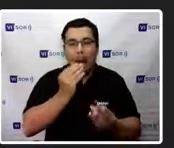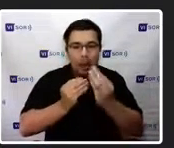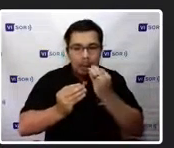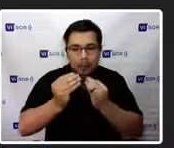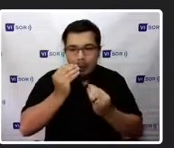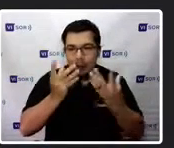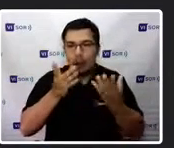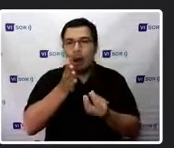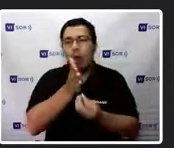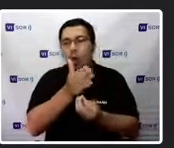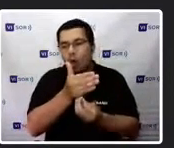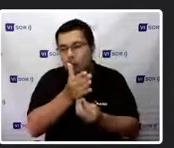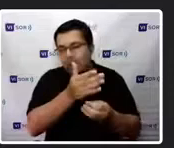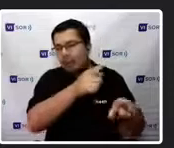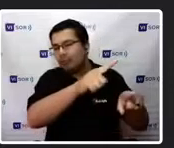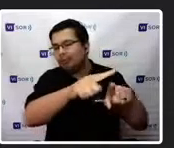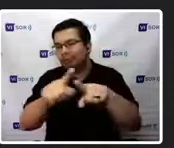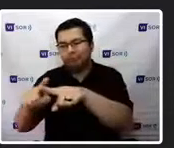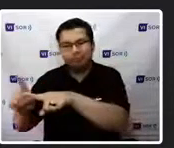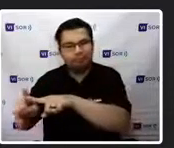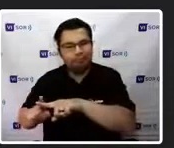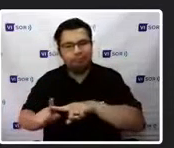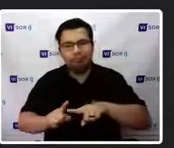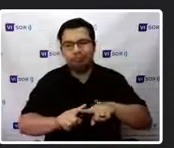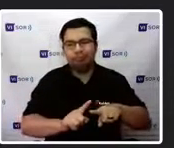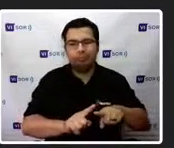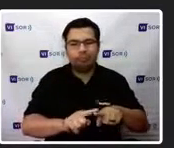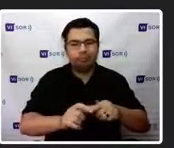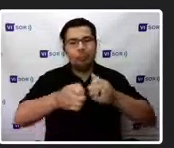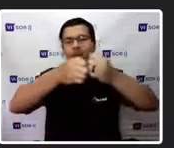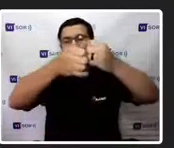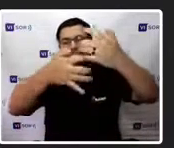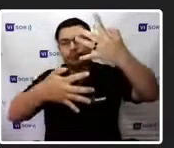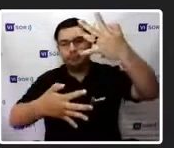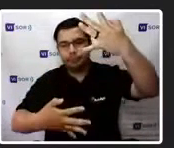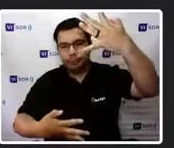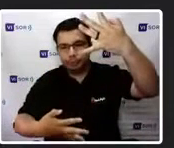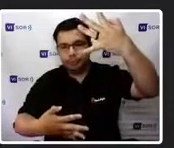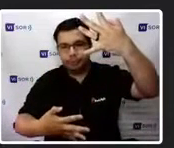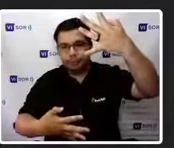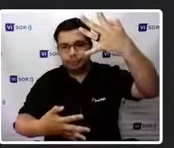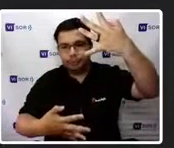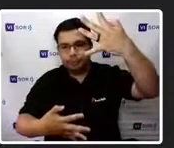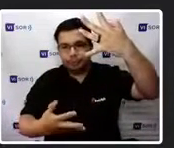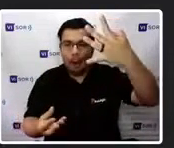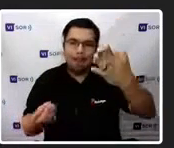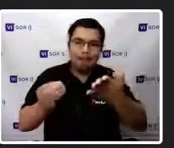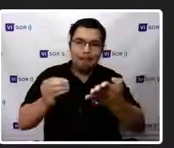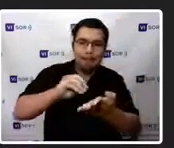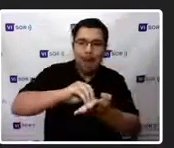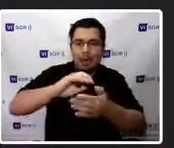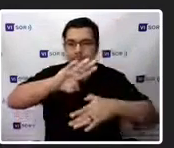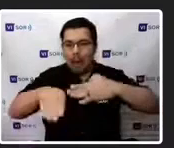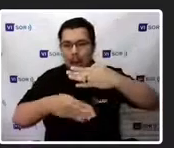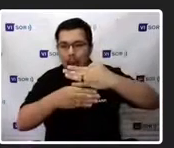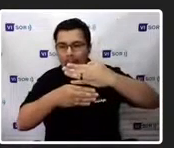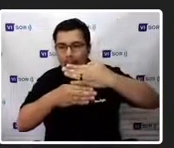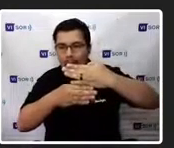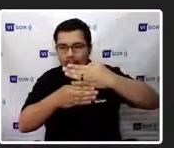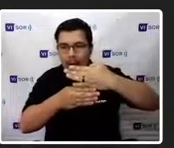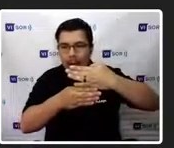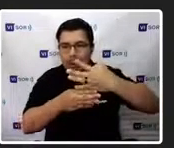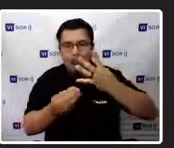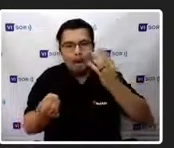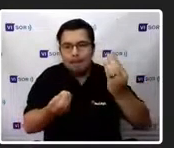cocina. Hay un catálogo bien amplio, ¿no es cierto?, que cada vez lo estamos adecuando y lo estamos mejorando para que los estudiantes también puedan, ¿no